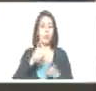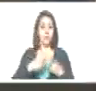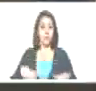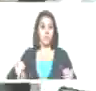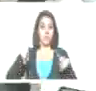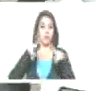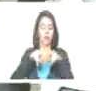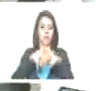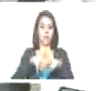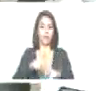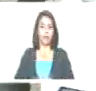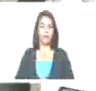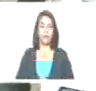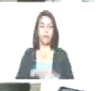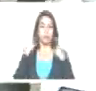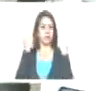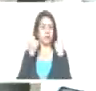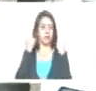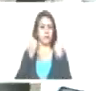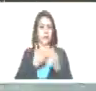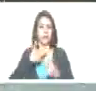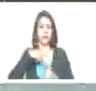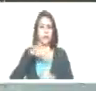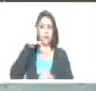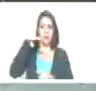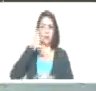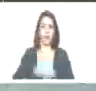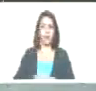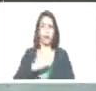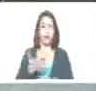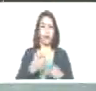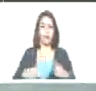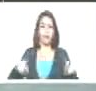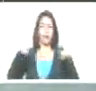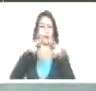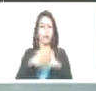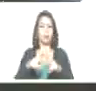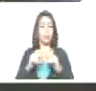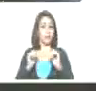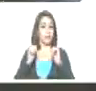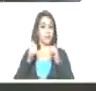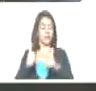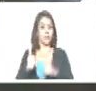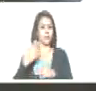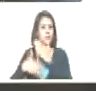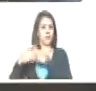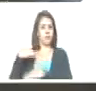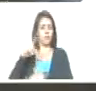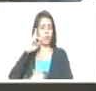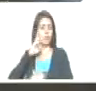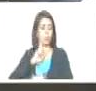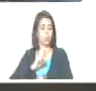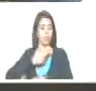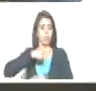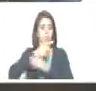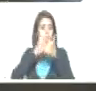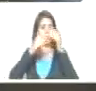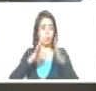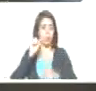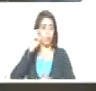hoy promovemos en nuestra patria, los valores que tienen sus orígenes en el bolivarianismo, en nuestro libertador Simón